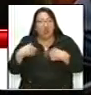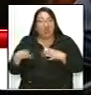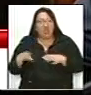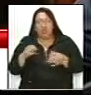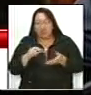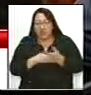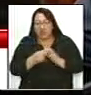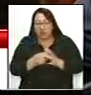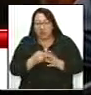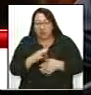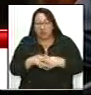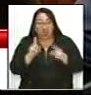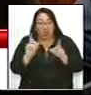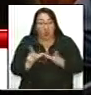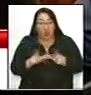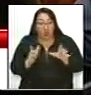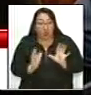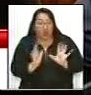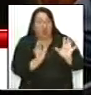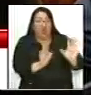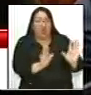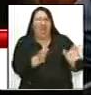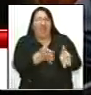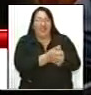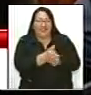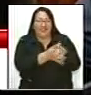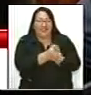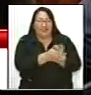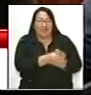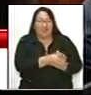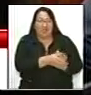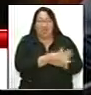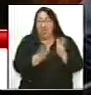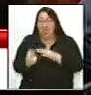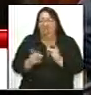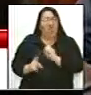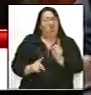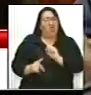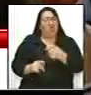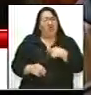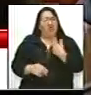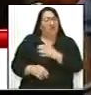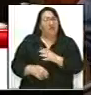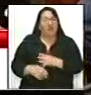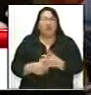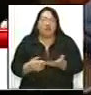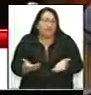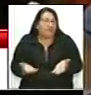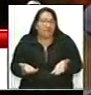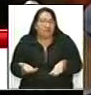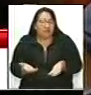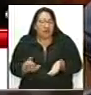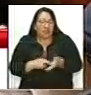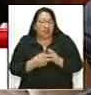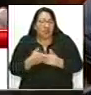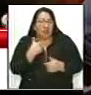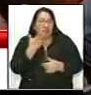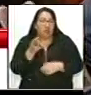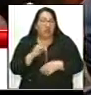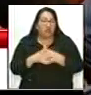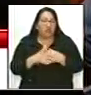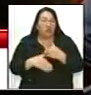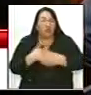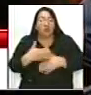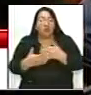o sea, para un lado, cuando me conviene, ahí sí aplico la ley. Cuando no me conviene, ahí sí me puedo saltar de los